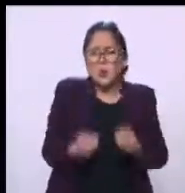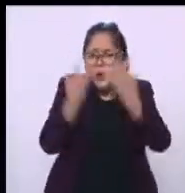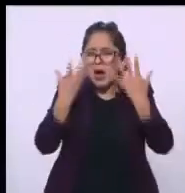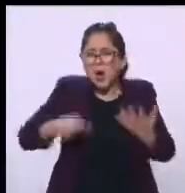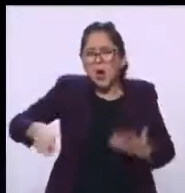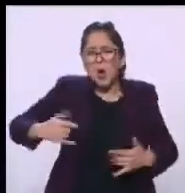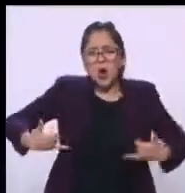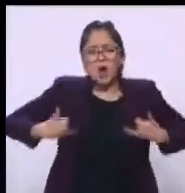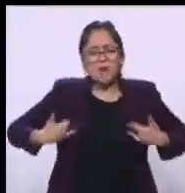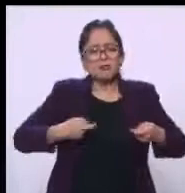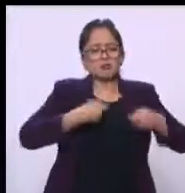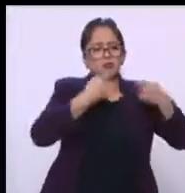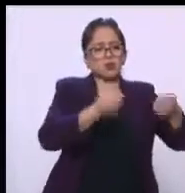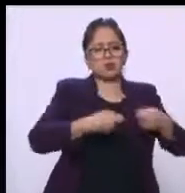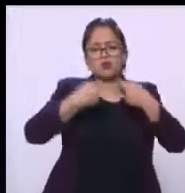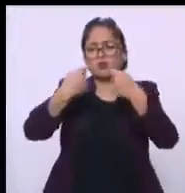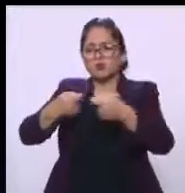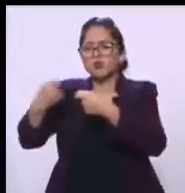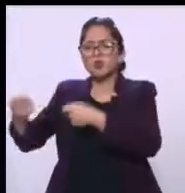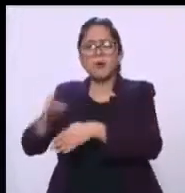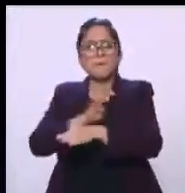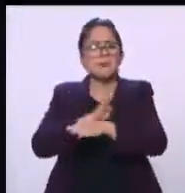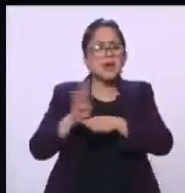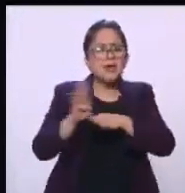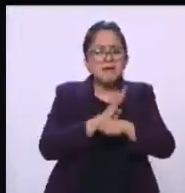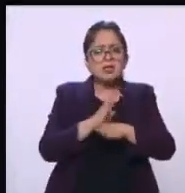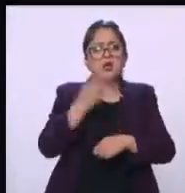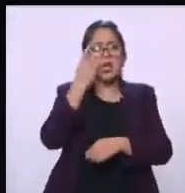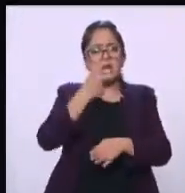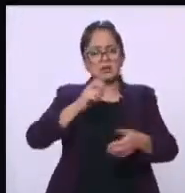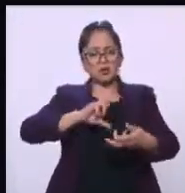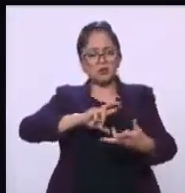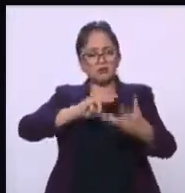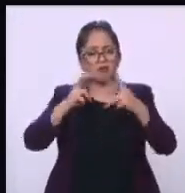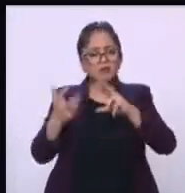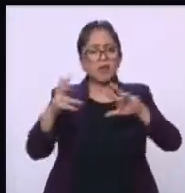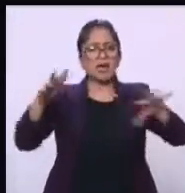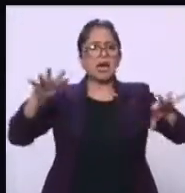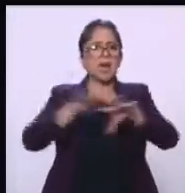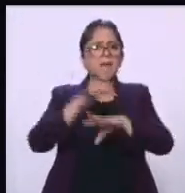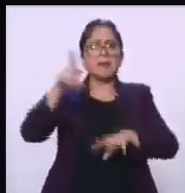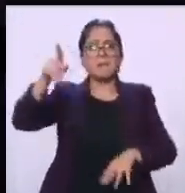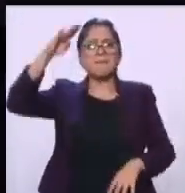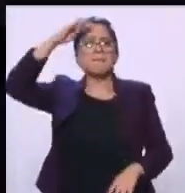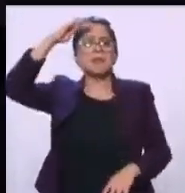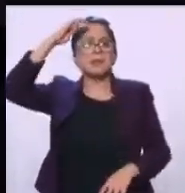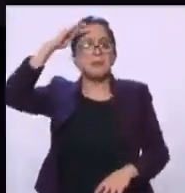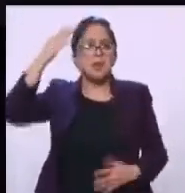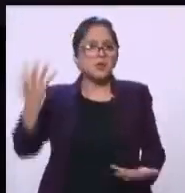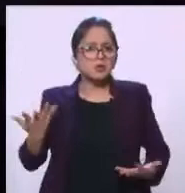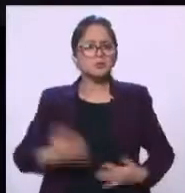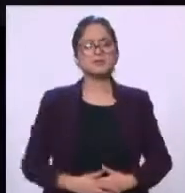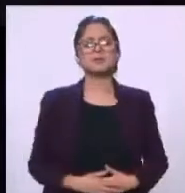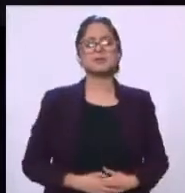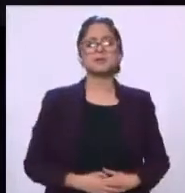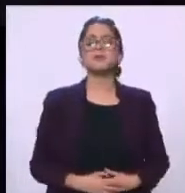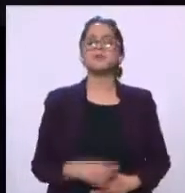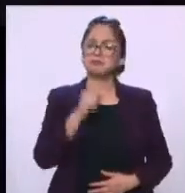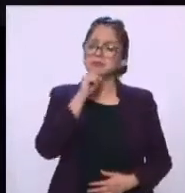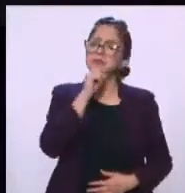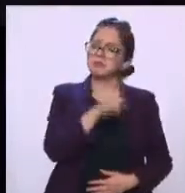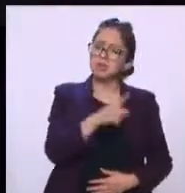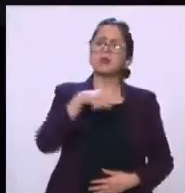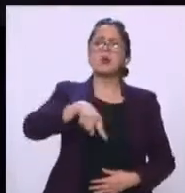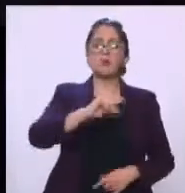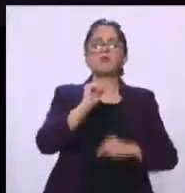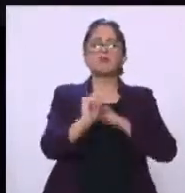jóvenes beneficiarios de programas sociales habla de un genuino cambio de paradigma. Y un cambio de paradigma, además, en una situación terrible que estamos viviendo y que va a cambiar